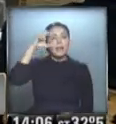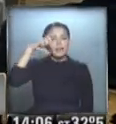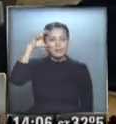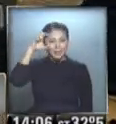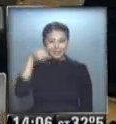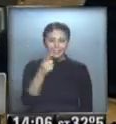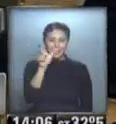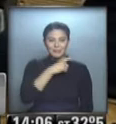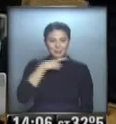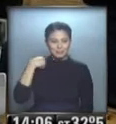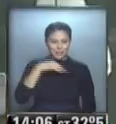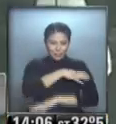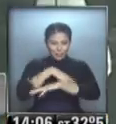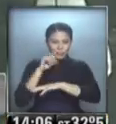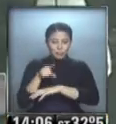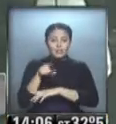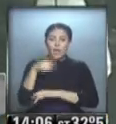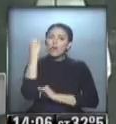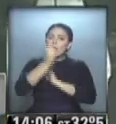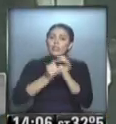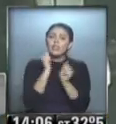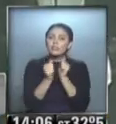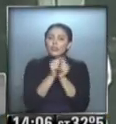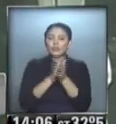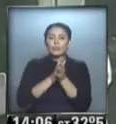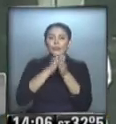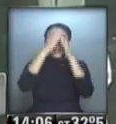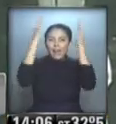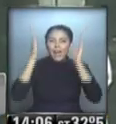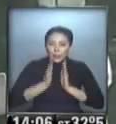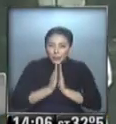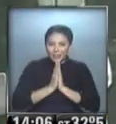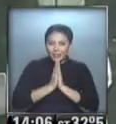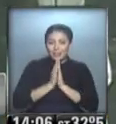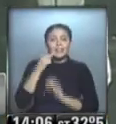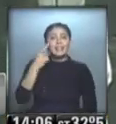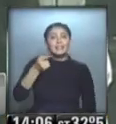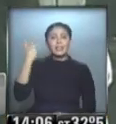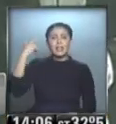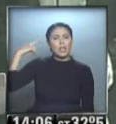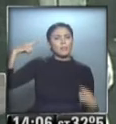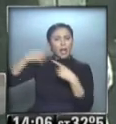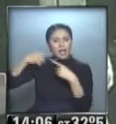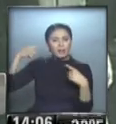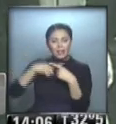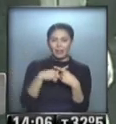el padre Pepe, uno de los curas villeros, que contó la historia de la Virgen, dice que se peleaban